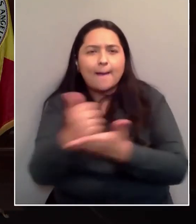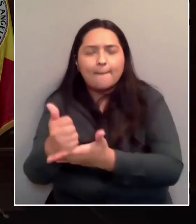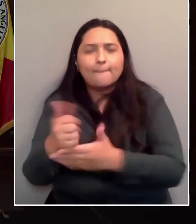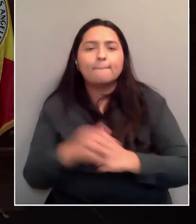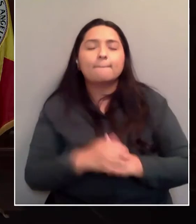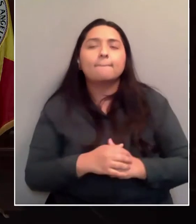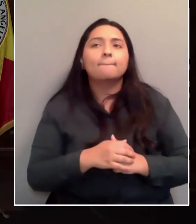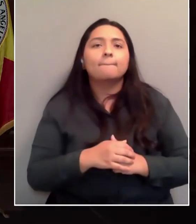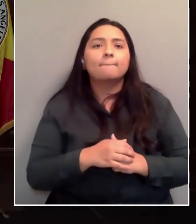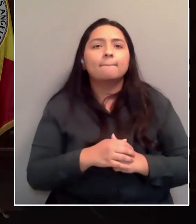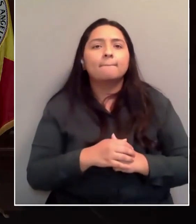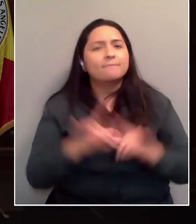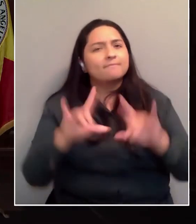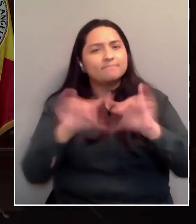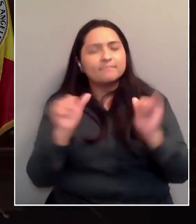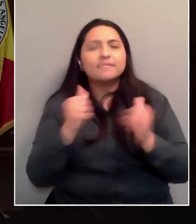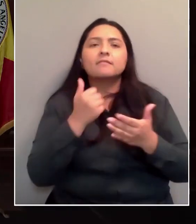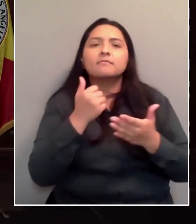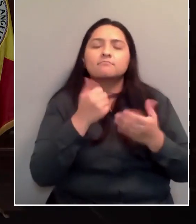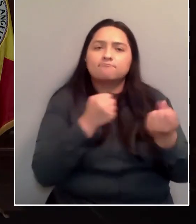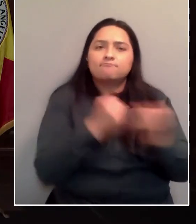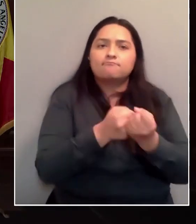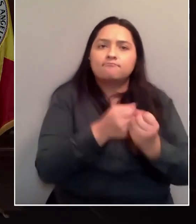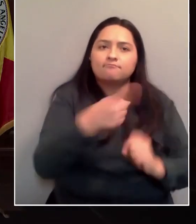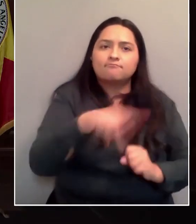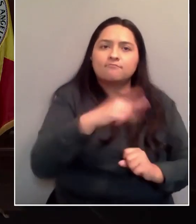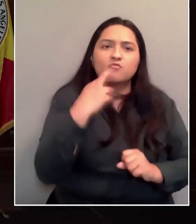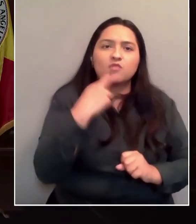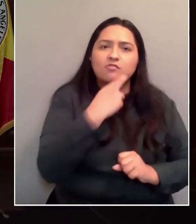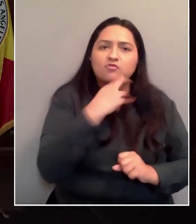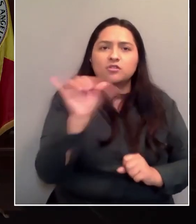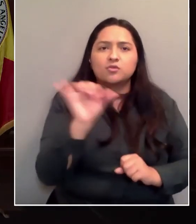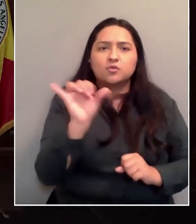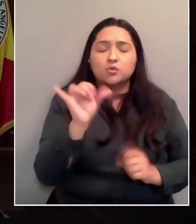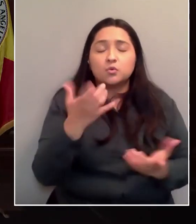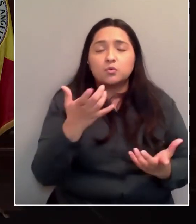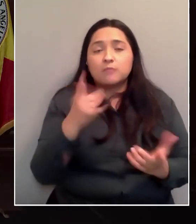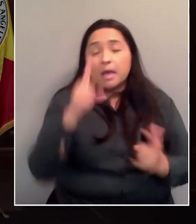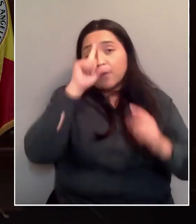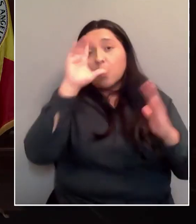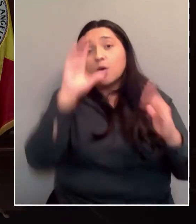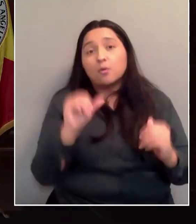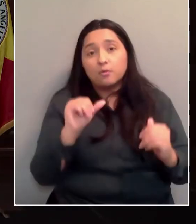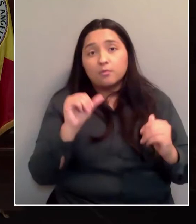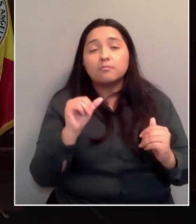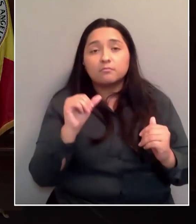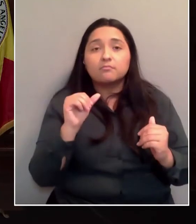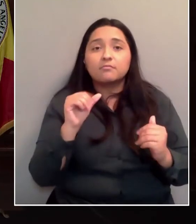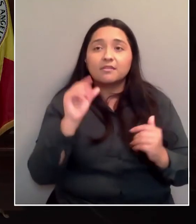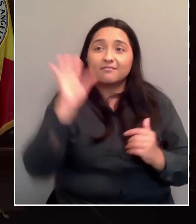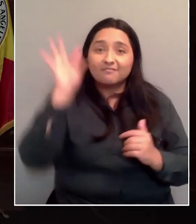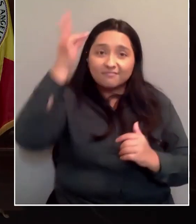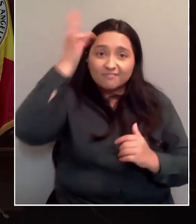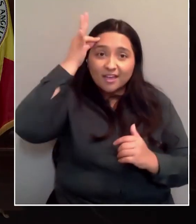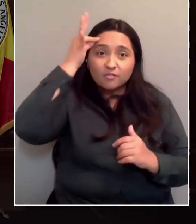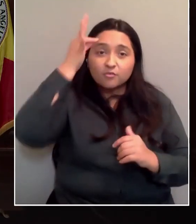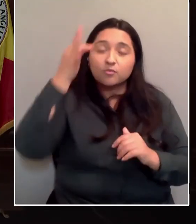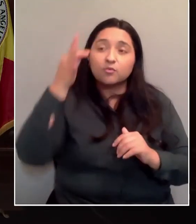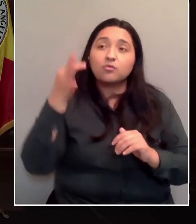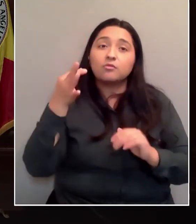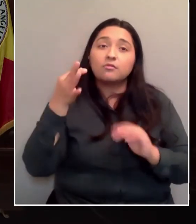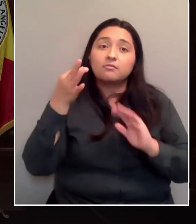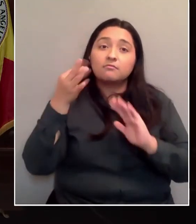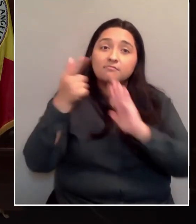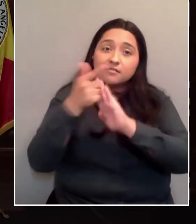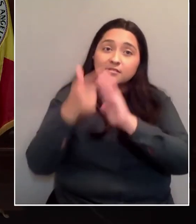nuestros restaurantes ahora. Y es mi esperanza que la legislación federal pueda finalmente dar asistencia